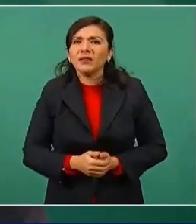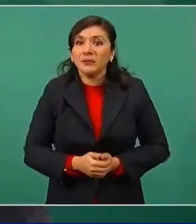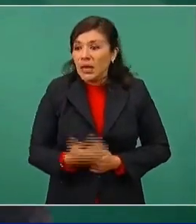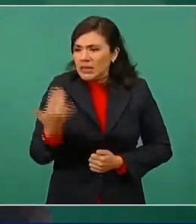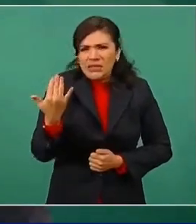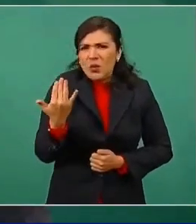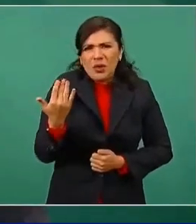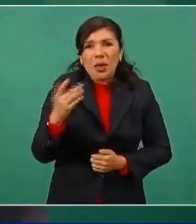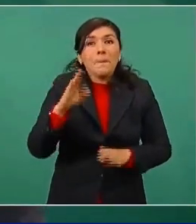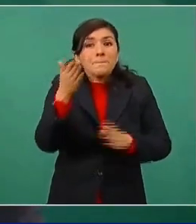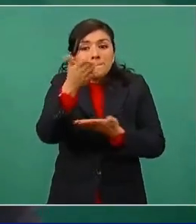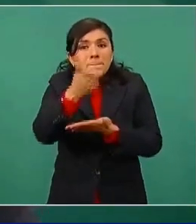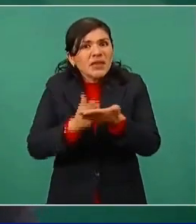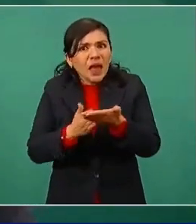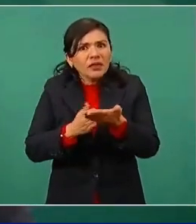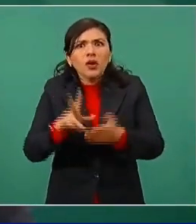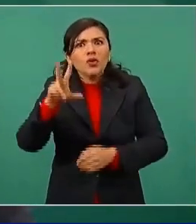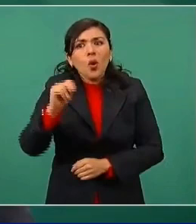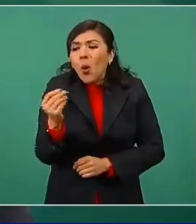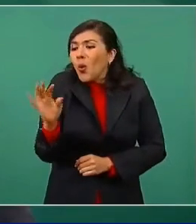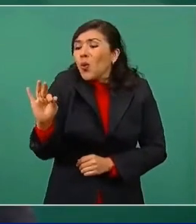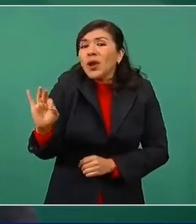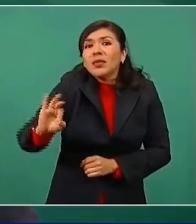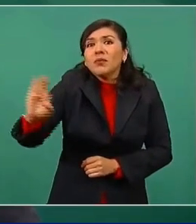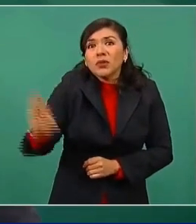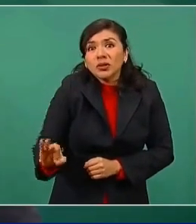es revocación del mandato,